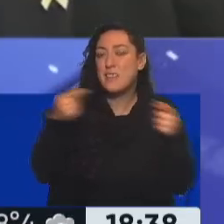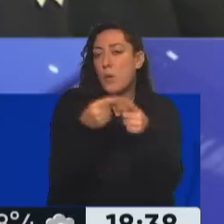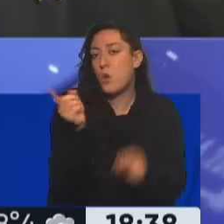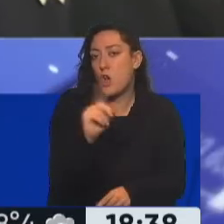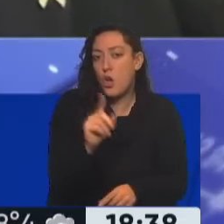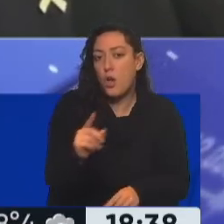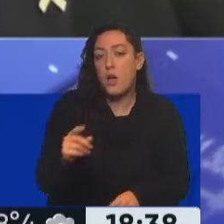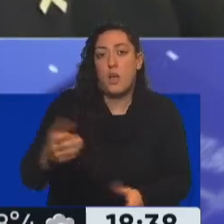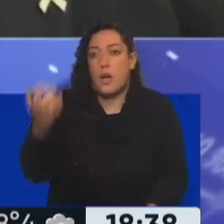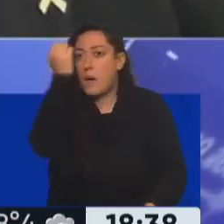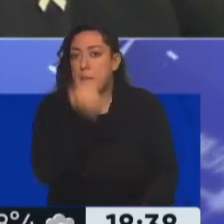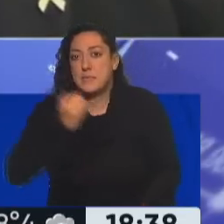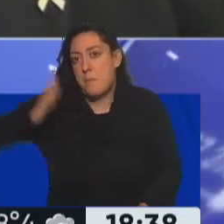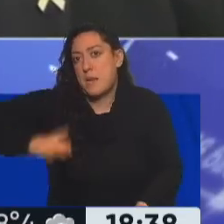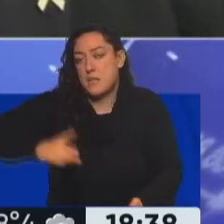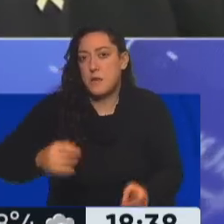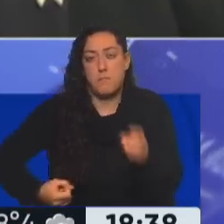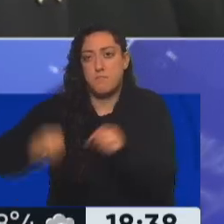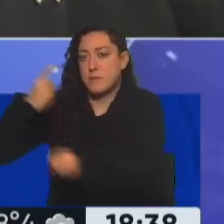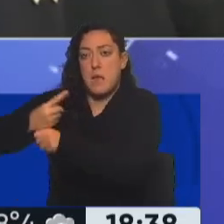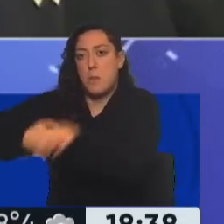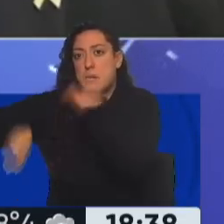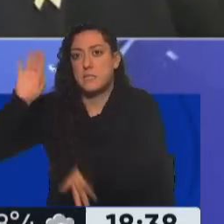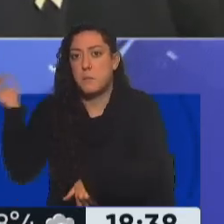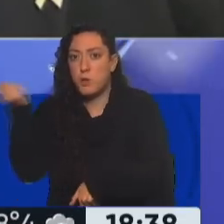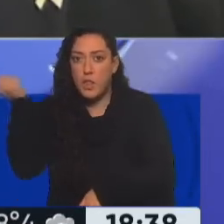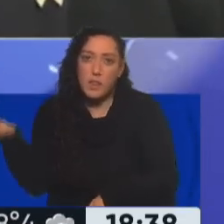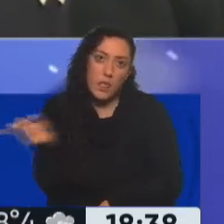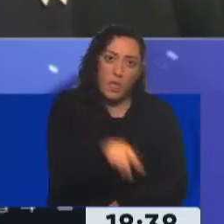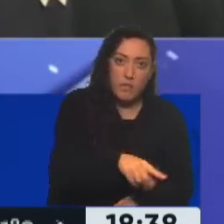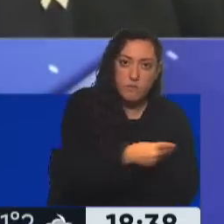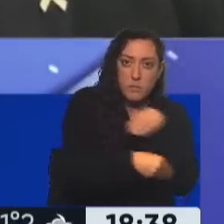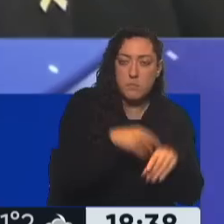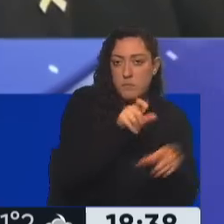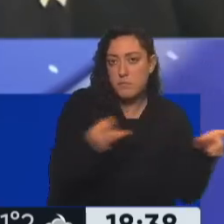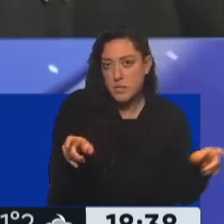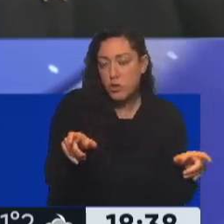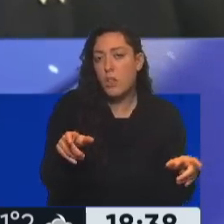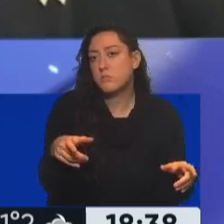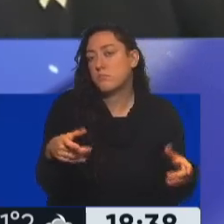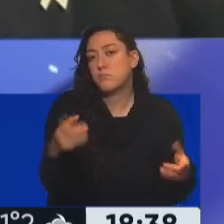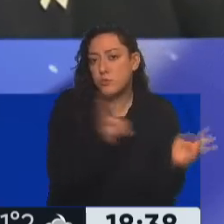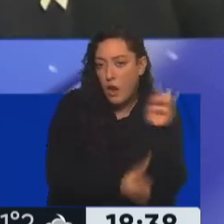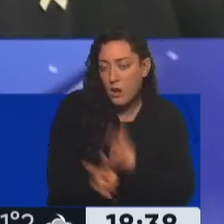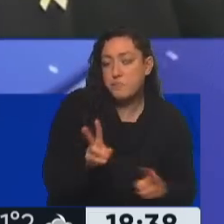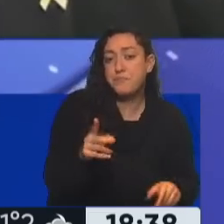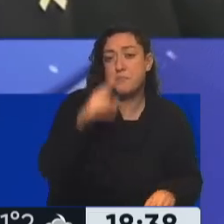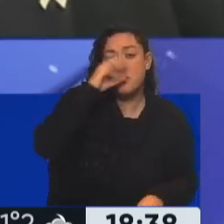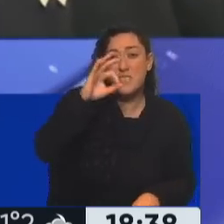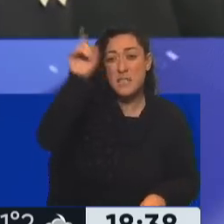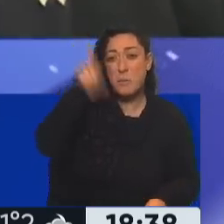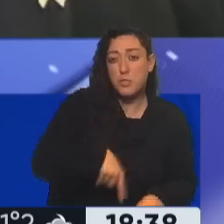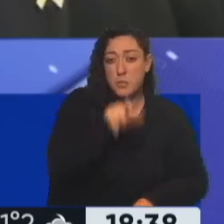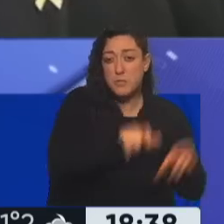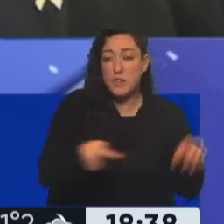de Hamás. Y la realidad es que la mayoría de la población israelí toma en este debate el lado de las familias. Cerca del 70% de los